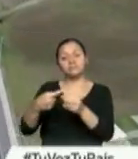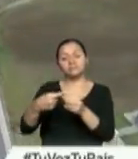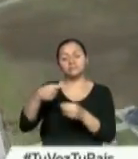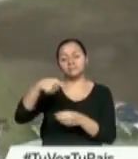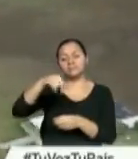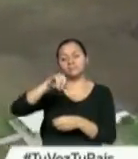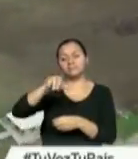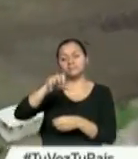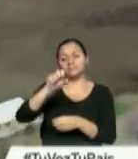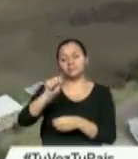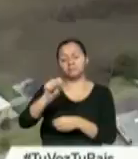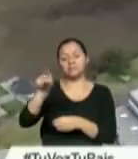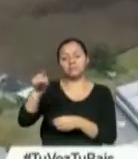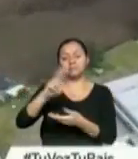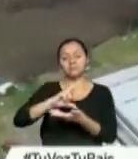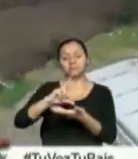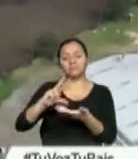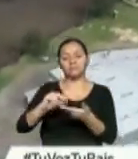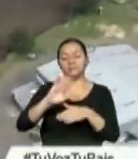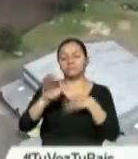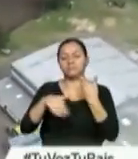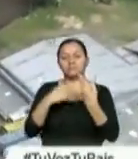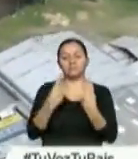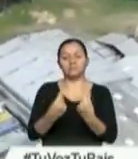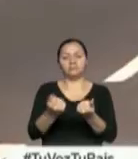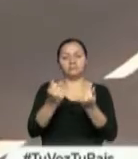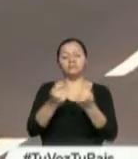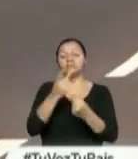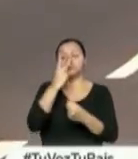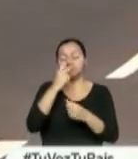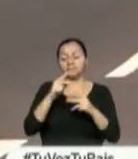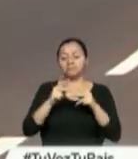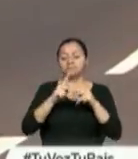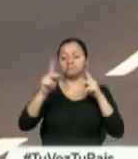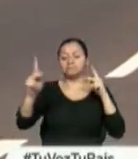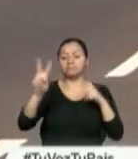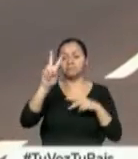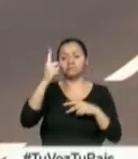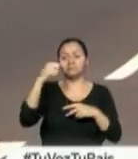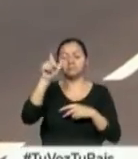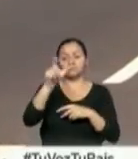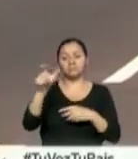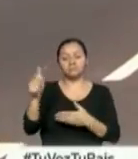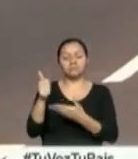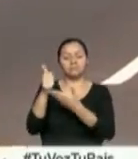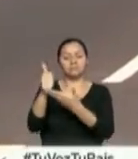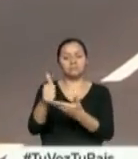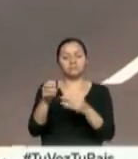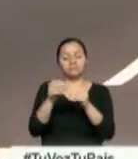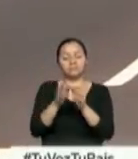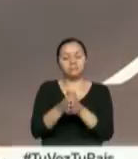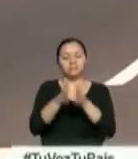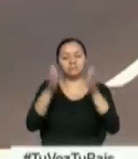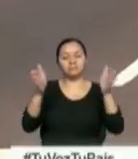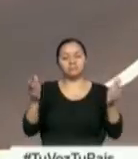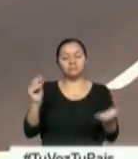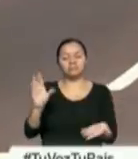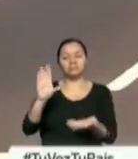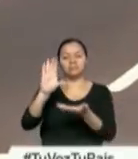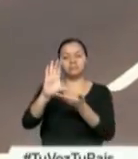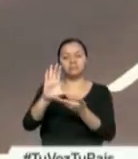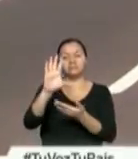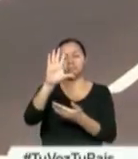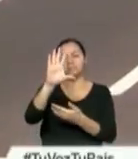la provincia de Napo, está lista. El tramo beneficia a más de 2 millones de habitantes y en la ampliación se invirtió más